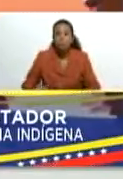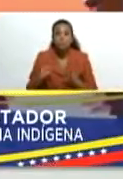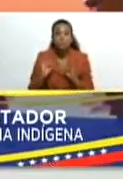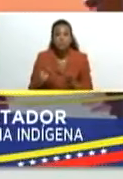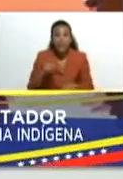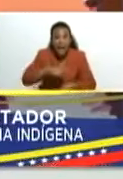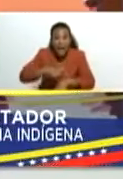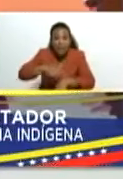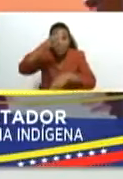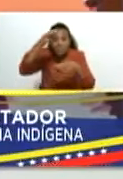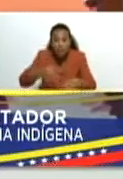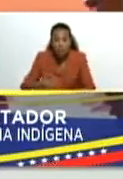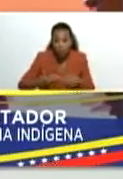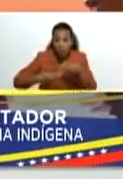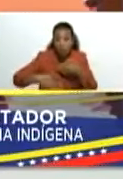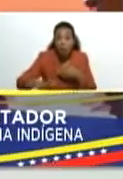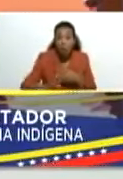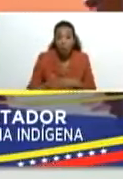fundamentalmente,